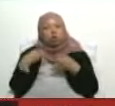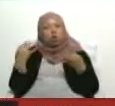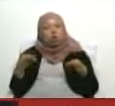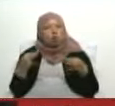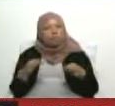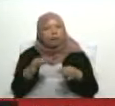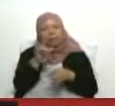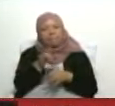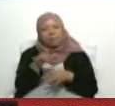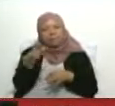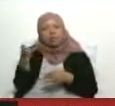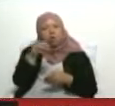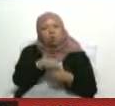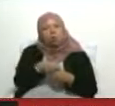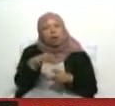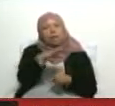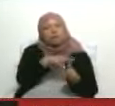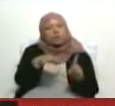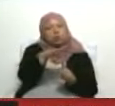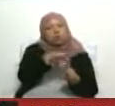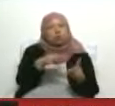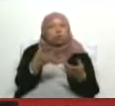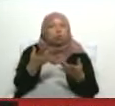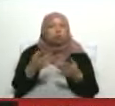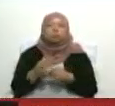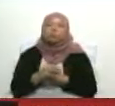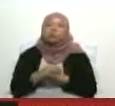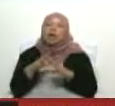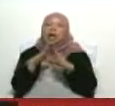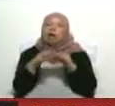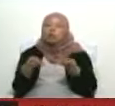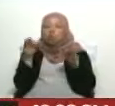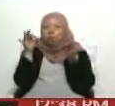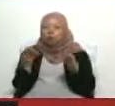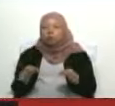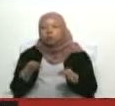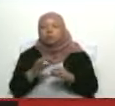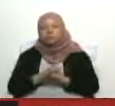planos, los cuales fueron ya todas acordadas.